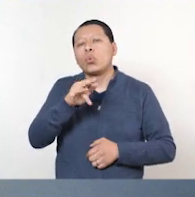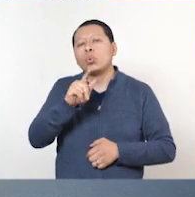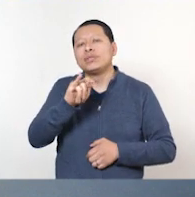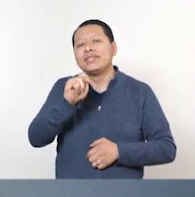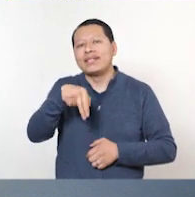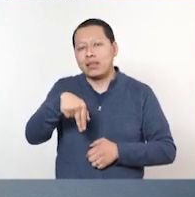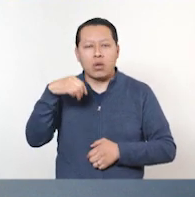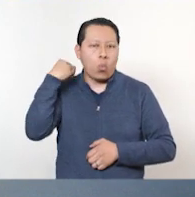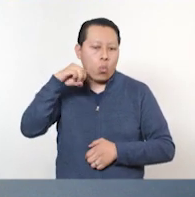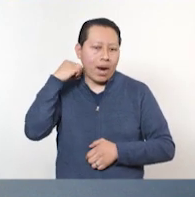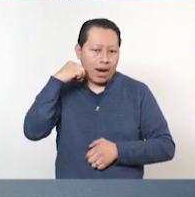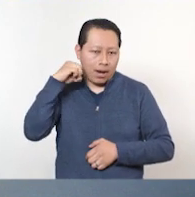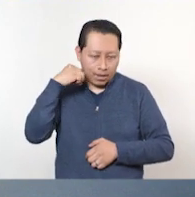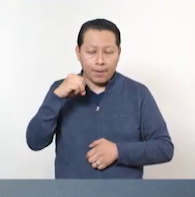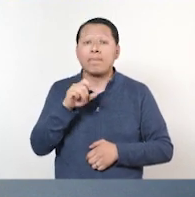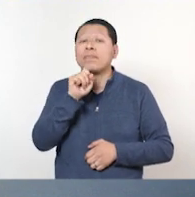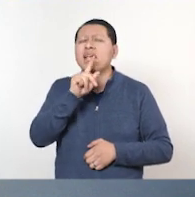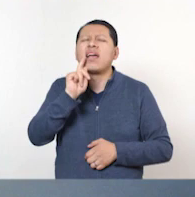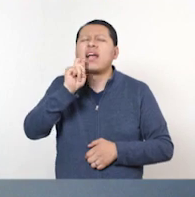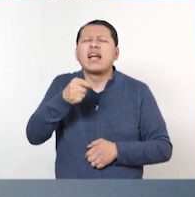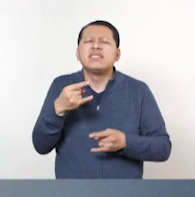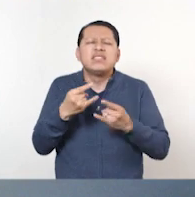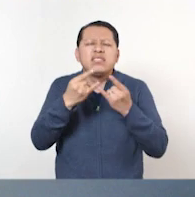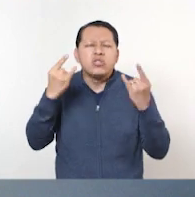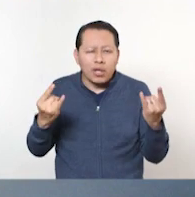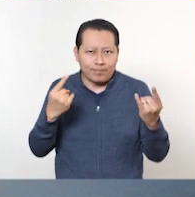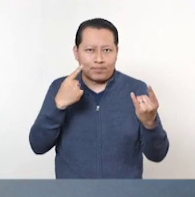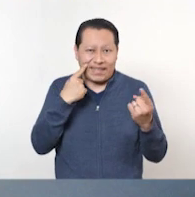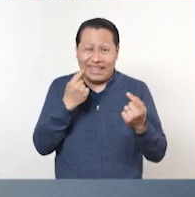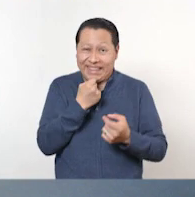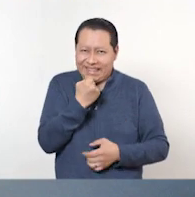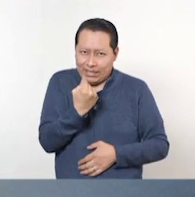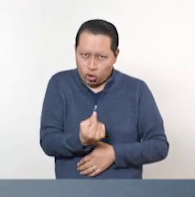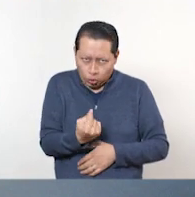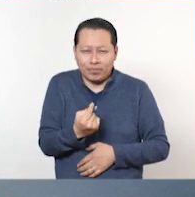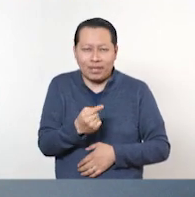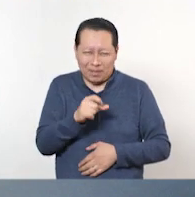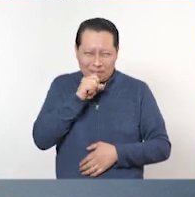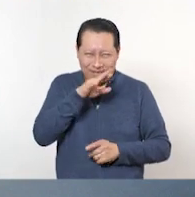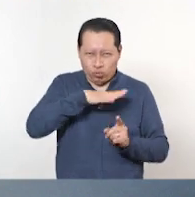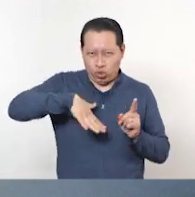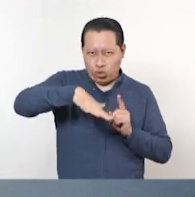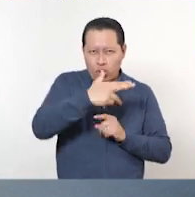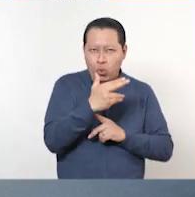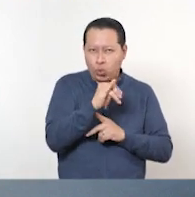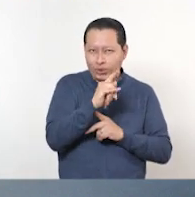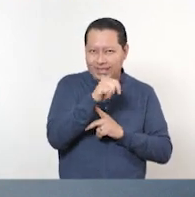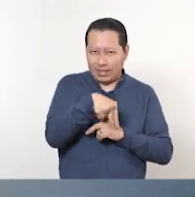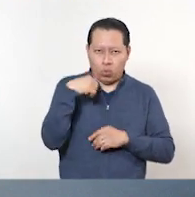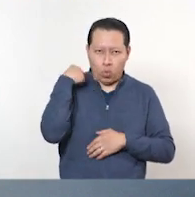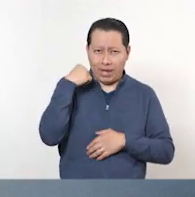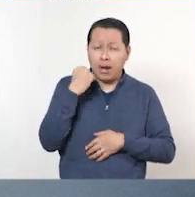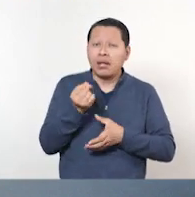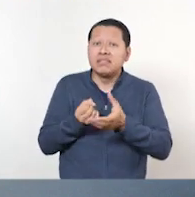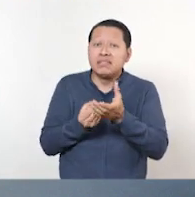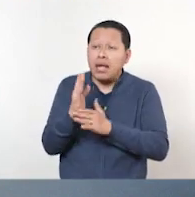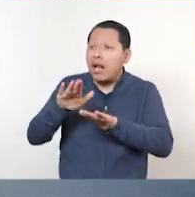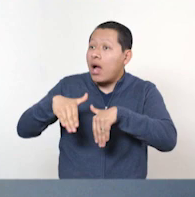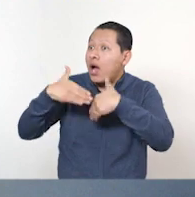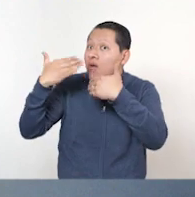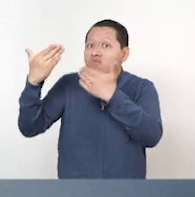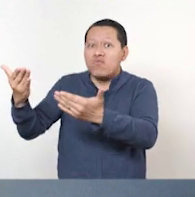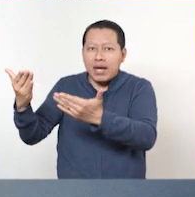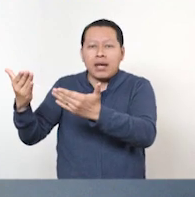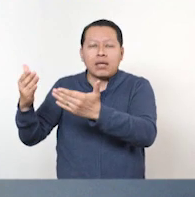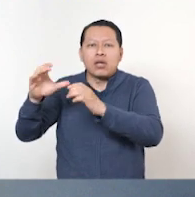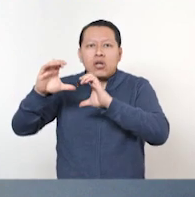se titula Guadaguini. Esta canción habla de un niño que sale de Juchitán y conoce a una niña de fuera. Solamente